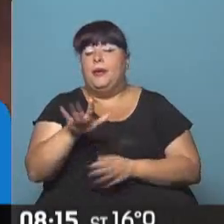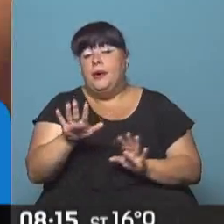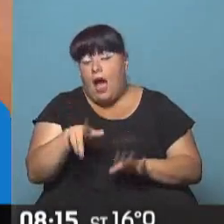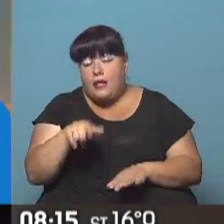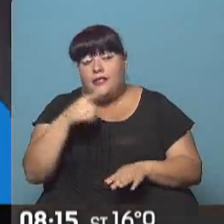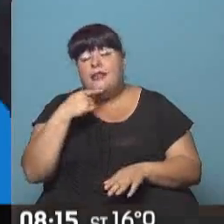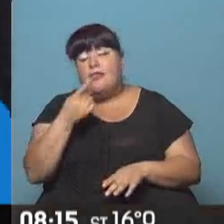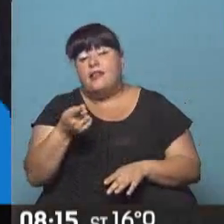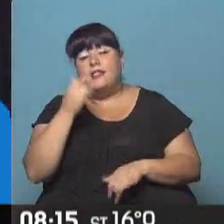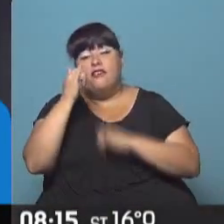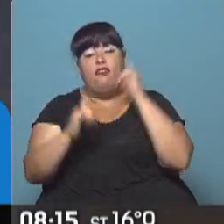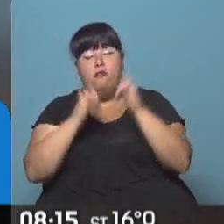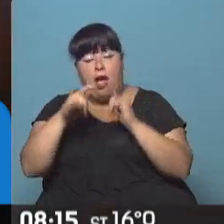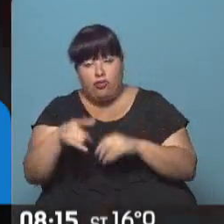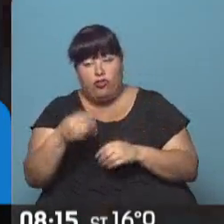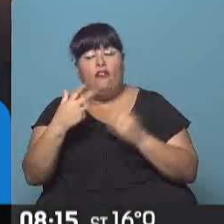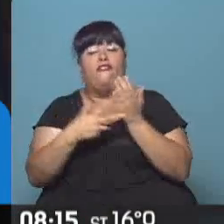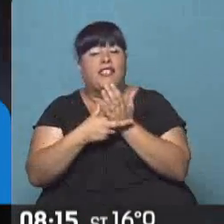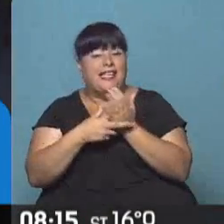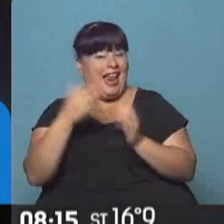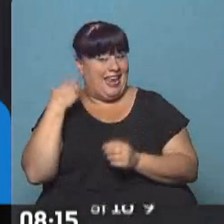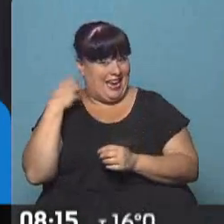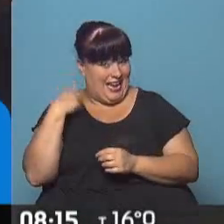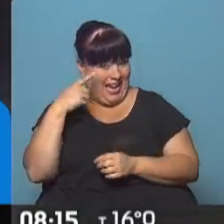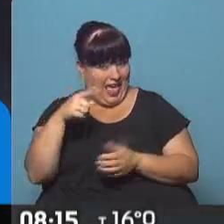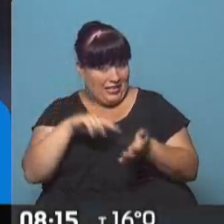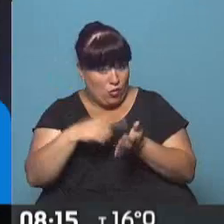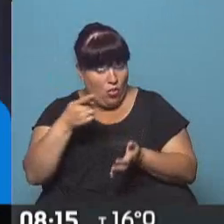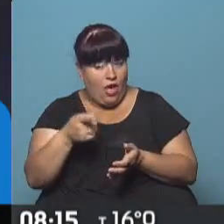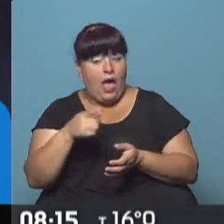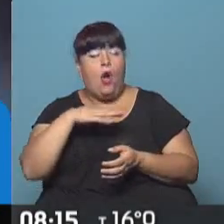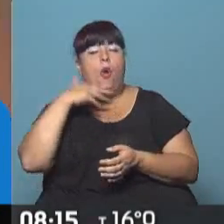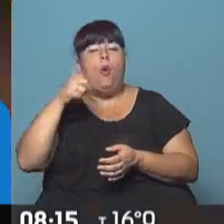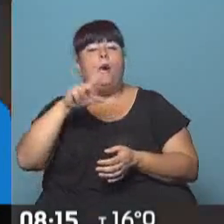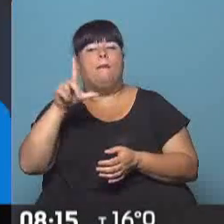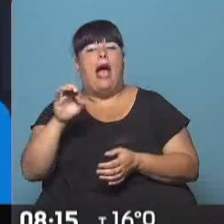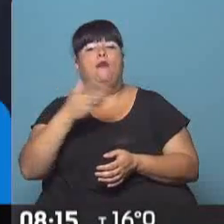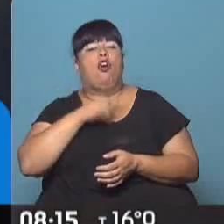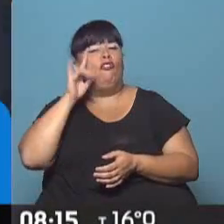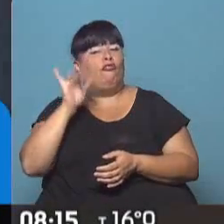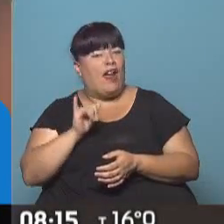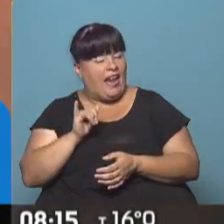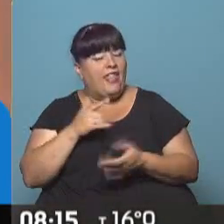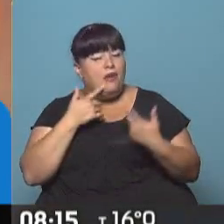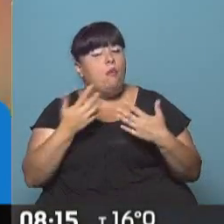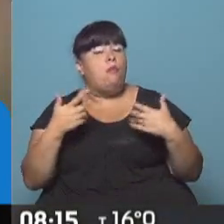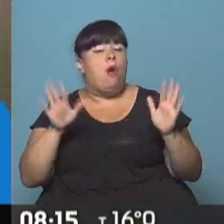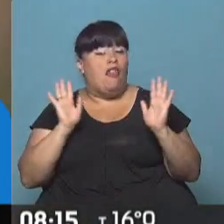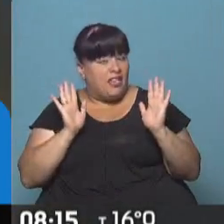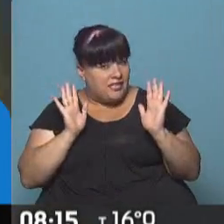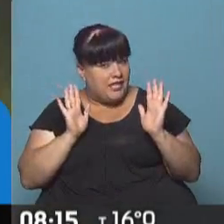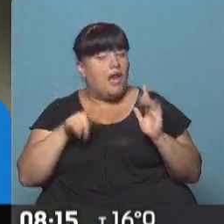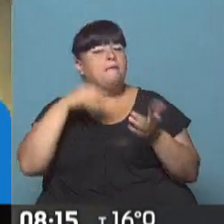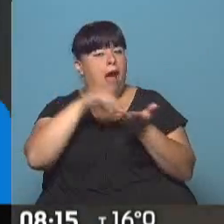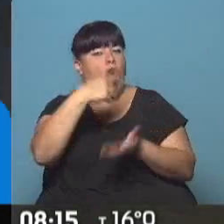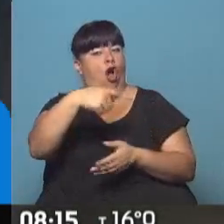está indicando la información, ya que el fiscal general de esa ciudad, Juan Pablo Fernández, no descartó que puedan producirse